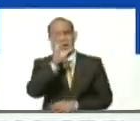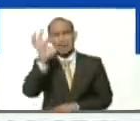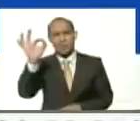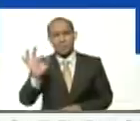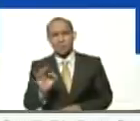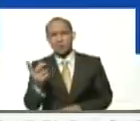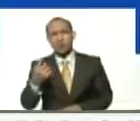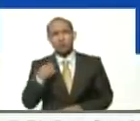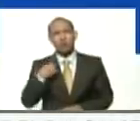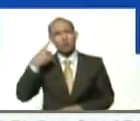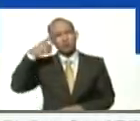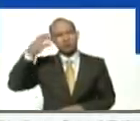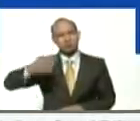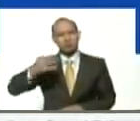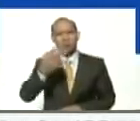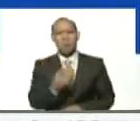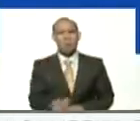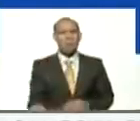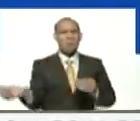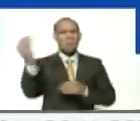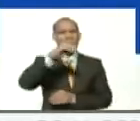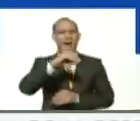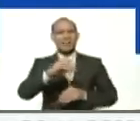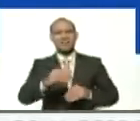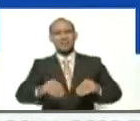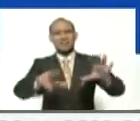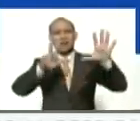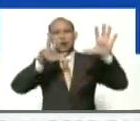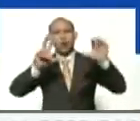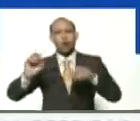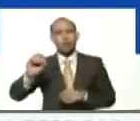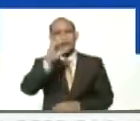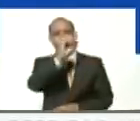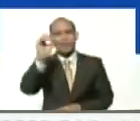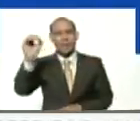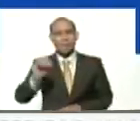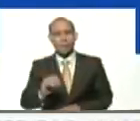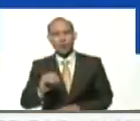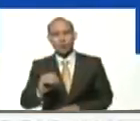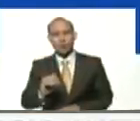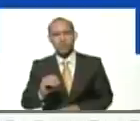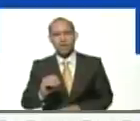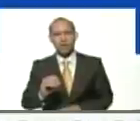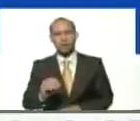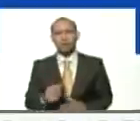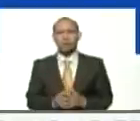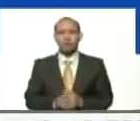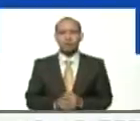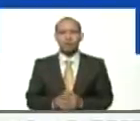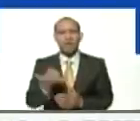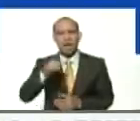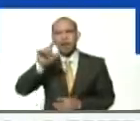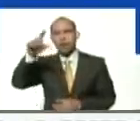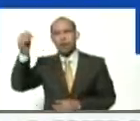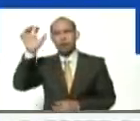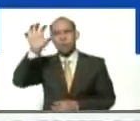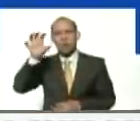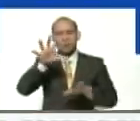de las vacunas están secuestradas por un puñado de países bueno